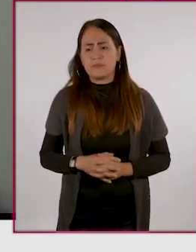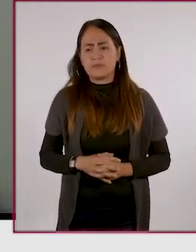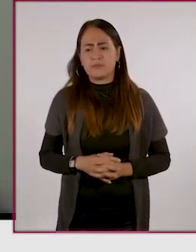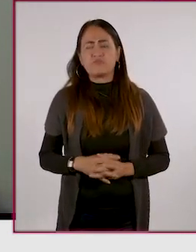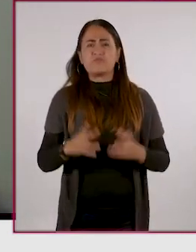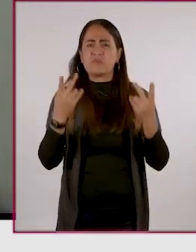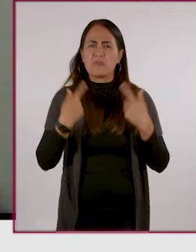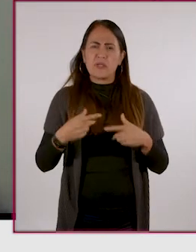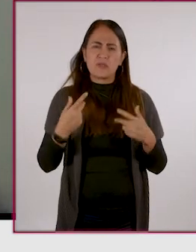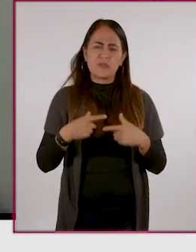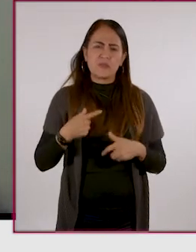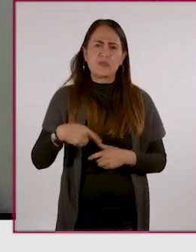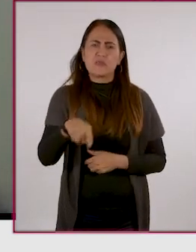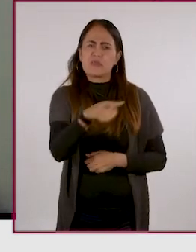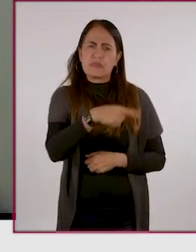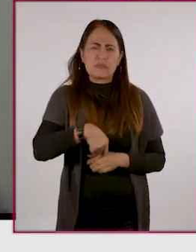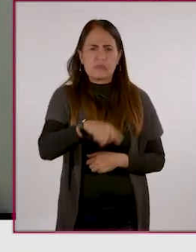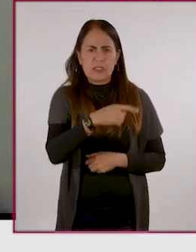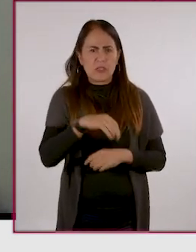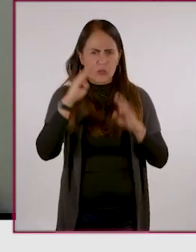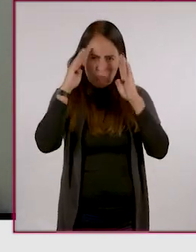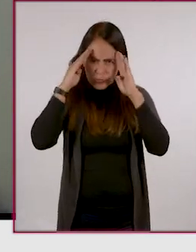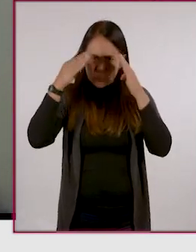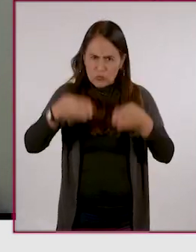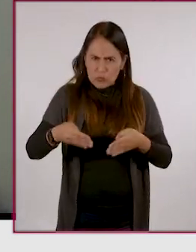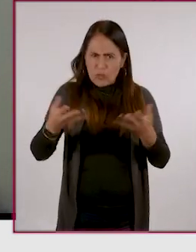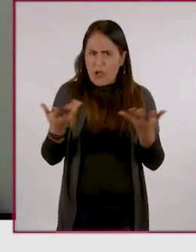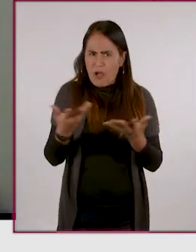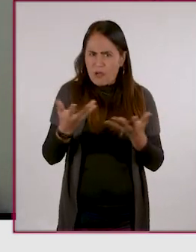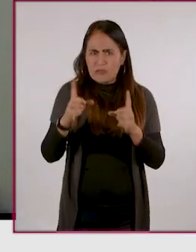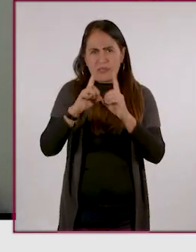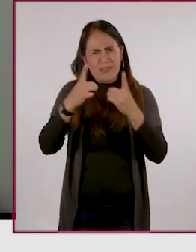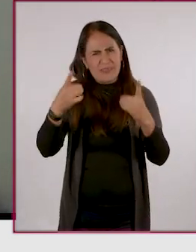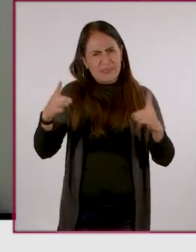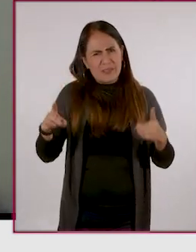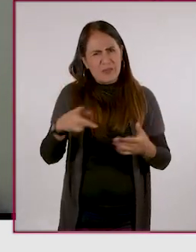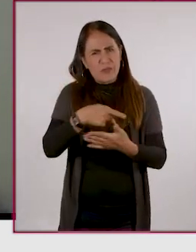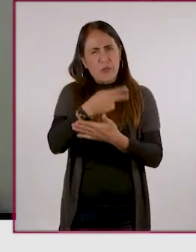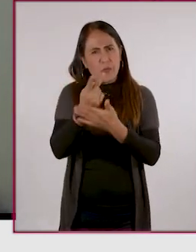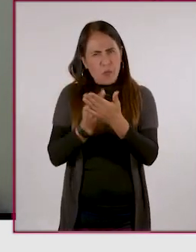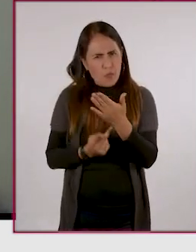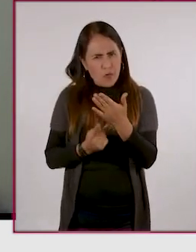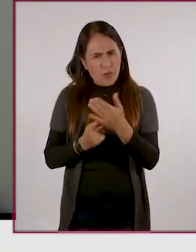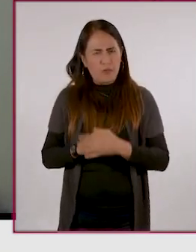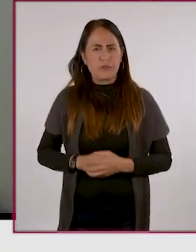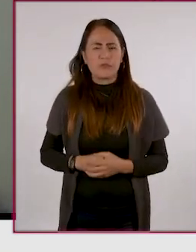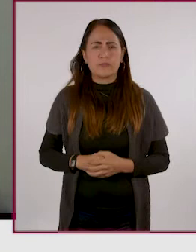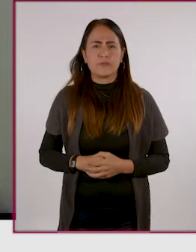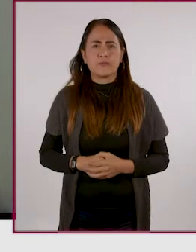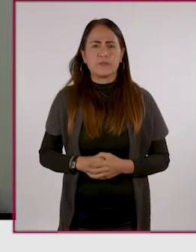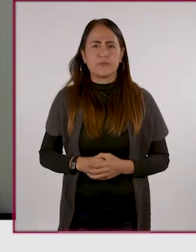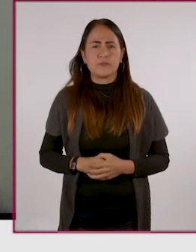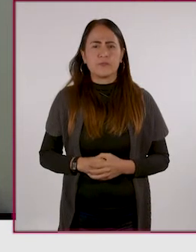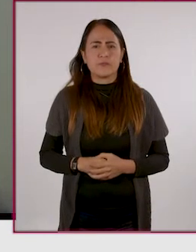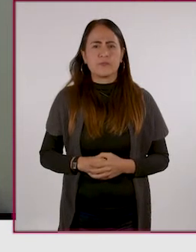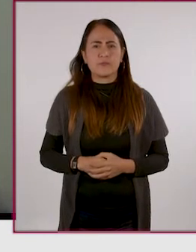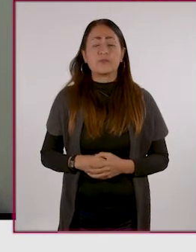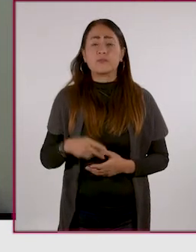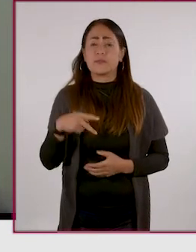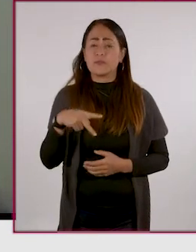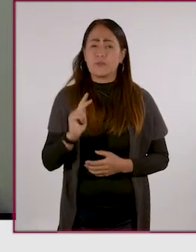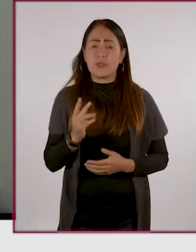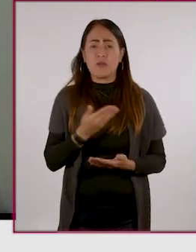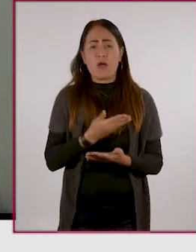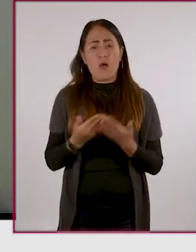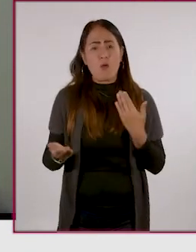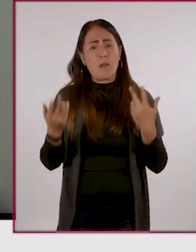para personas que, bueno, se dedican al desarrollo de programas, pero que ahora lo que sí estamos viendo es que